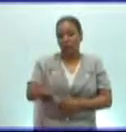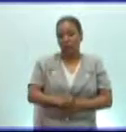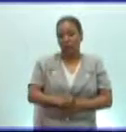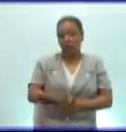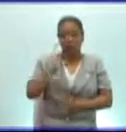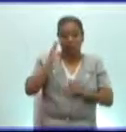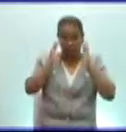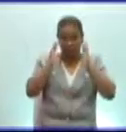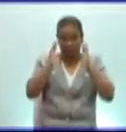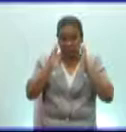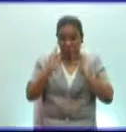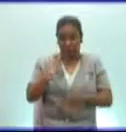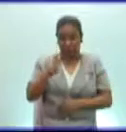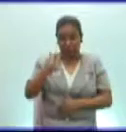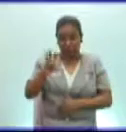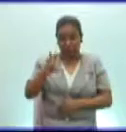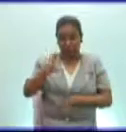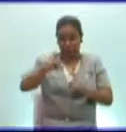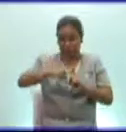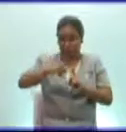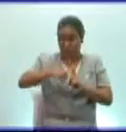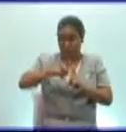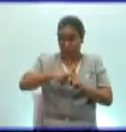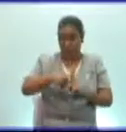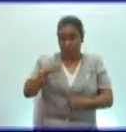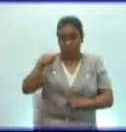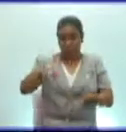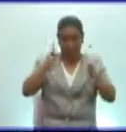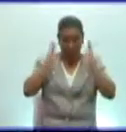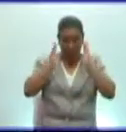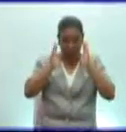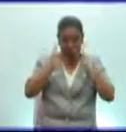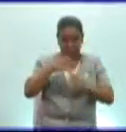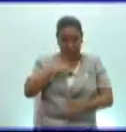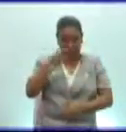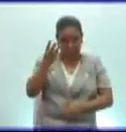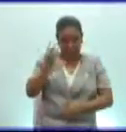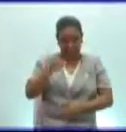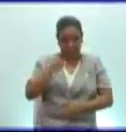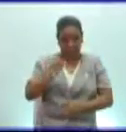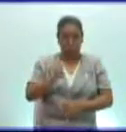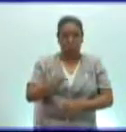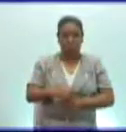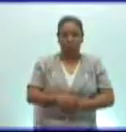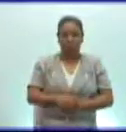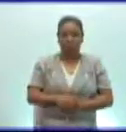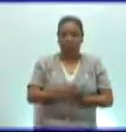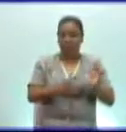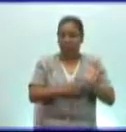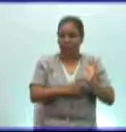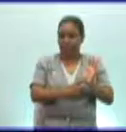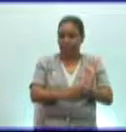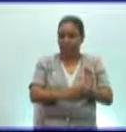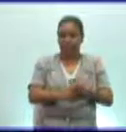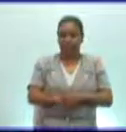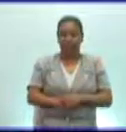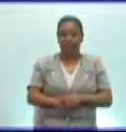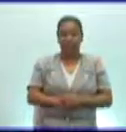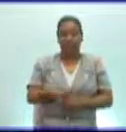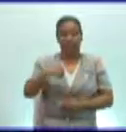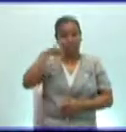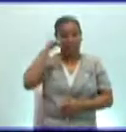estas concentraciones tienen estos valores. Luego entonces, si yo